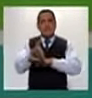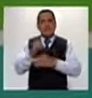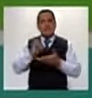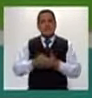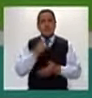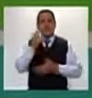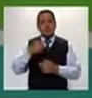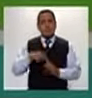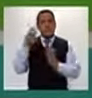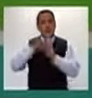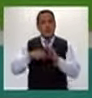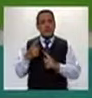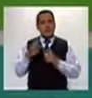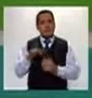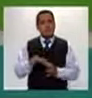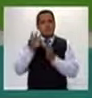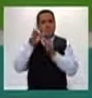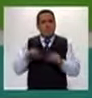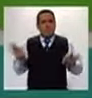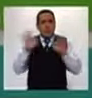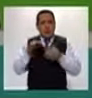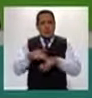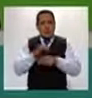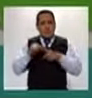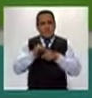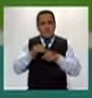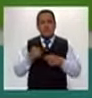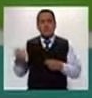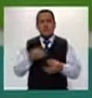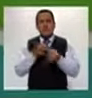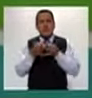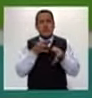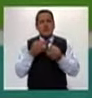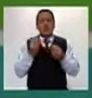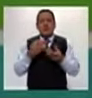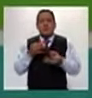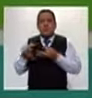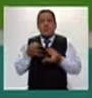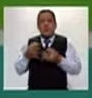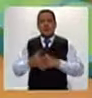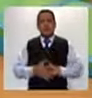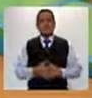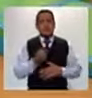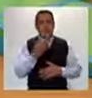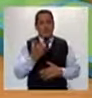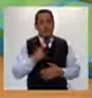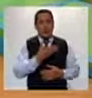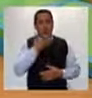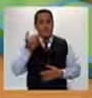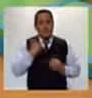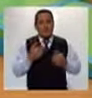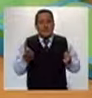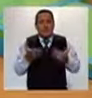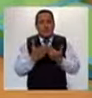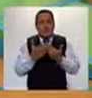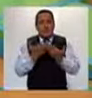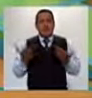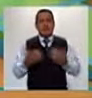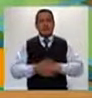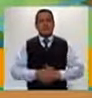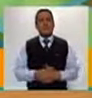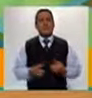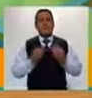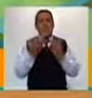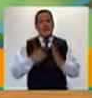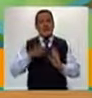es un rama piloto que nos puede hablar acerca de sería lo mejor ya que estamos tan cerca mira el